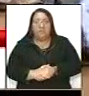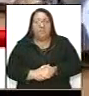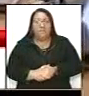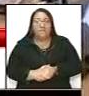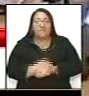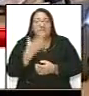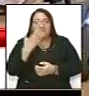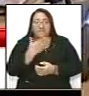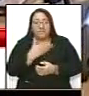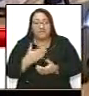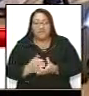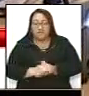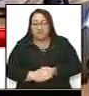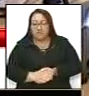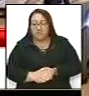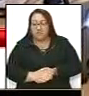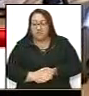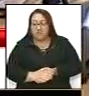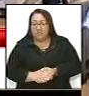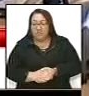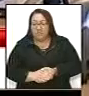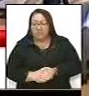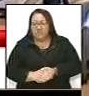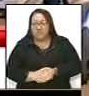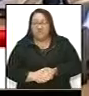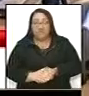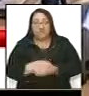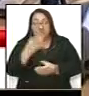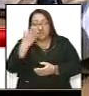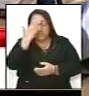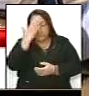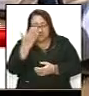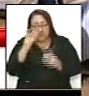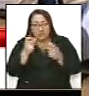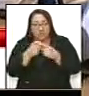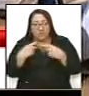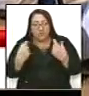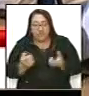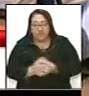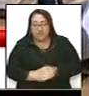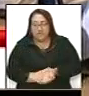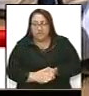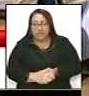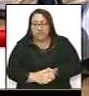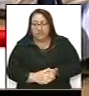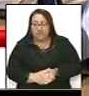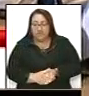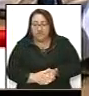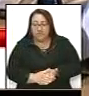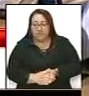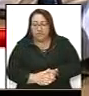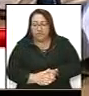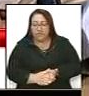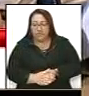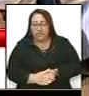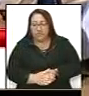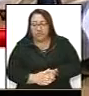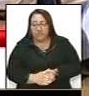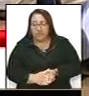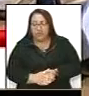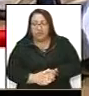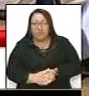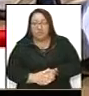Muchas gracias, presidenta. Por su intermedio, saludar a los colegas congresistas. Y al mismo